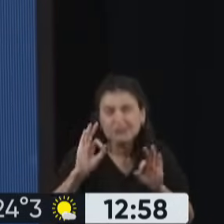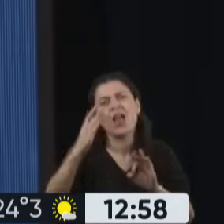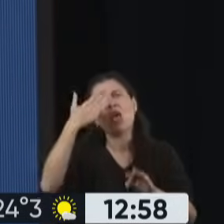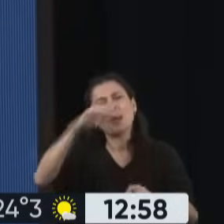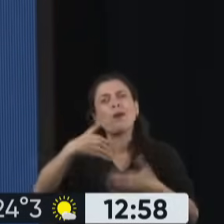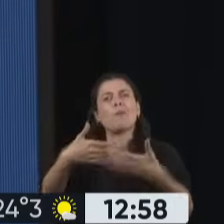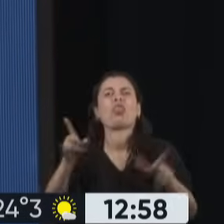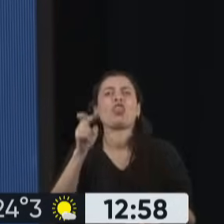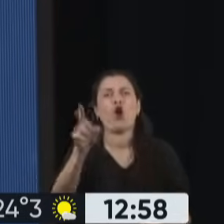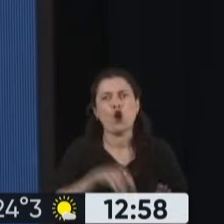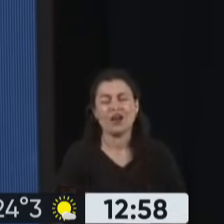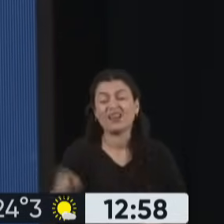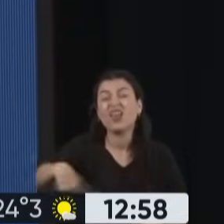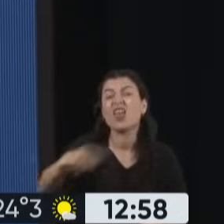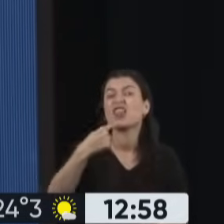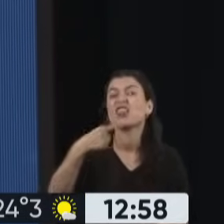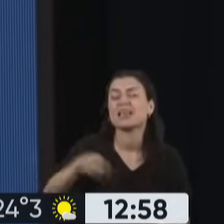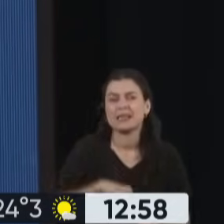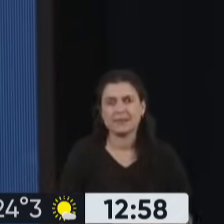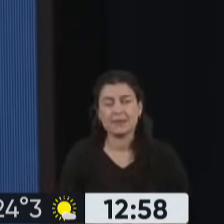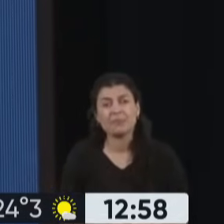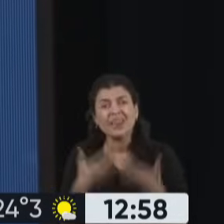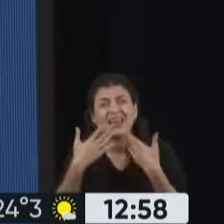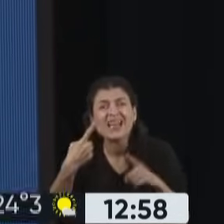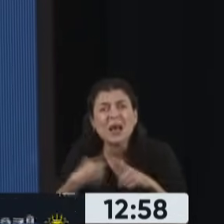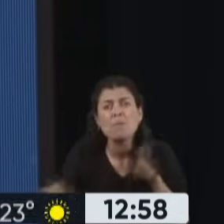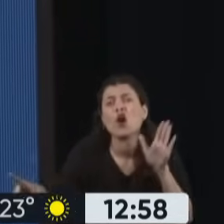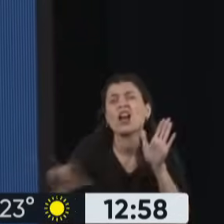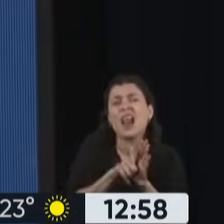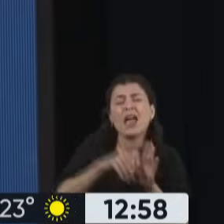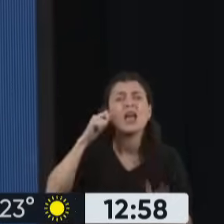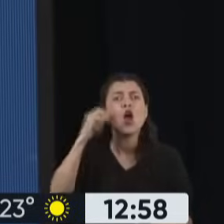Y fruto de la maldita ley Guzmán,